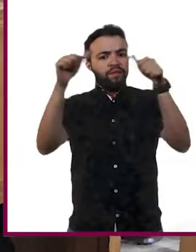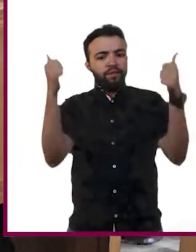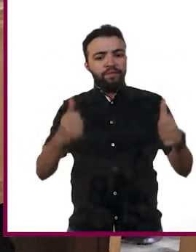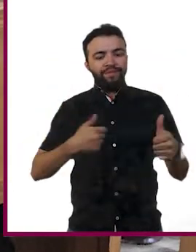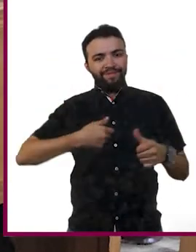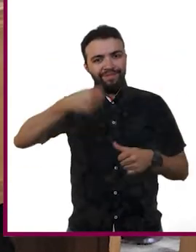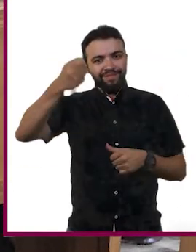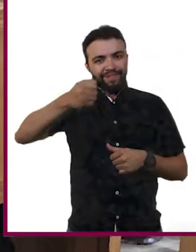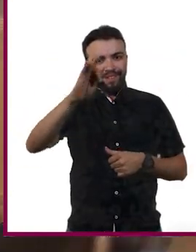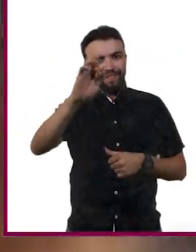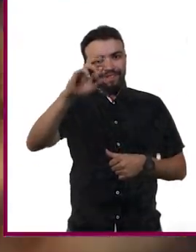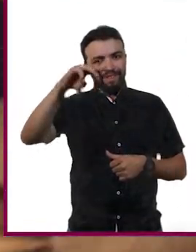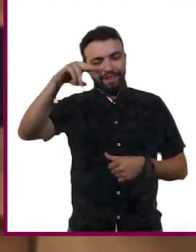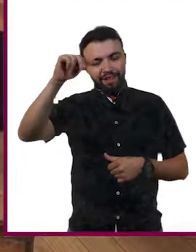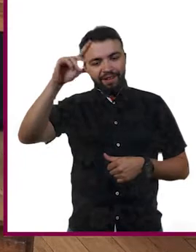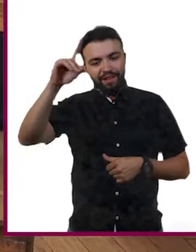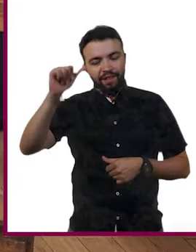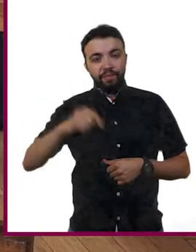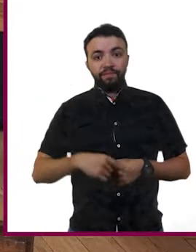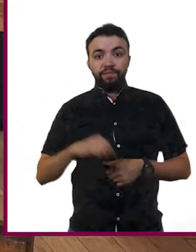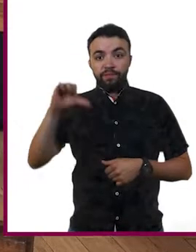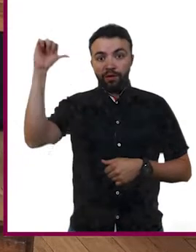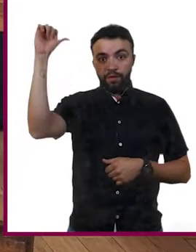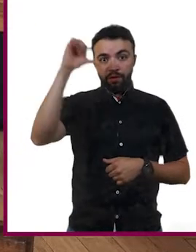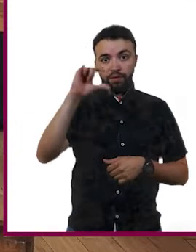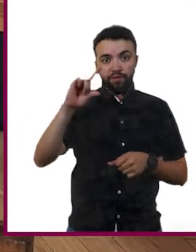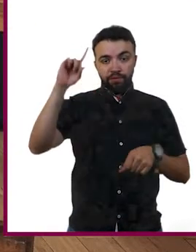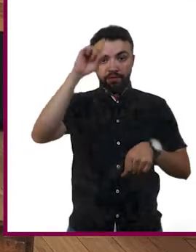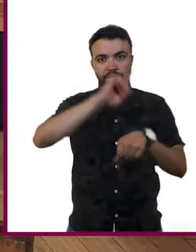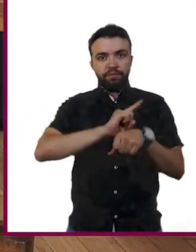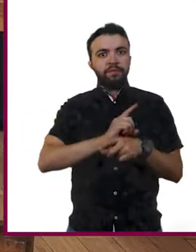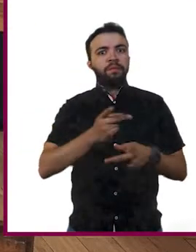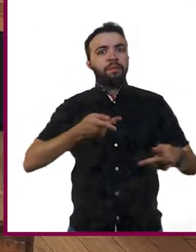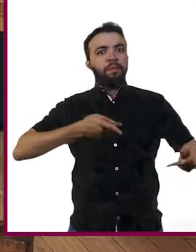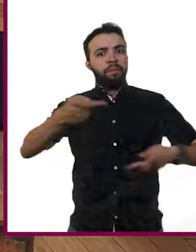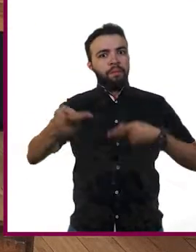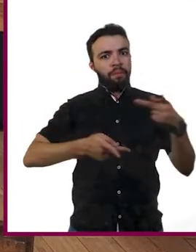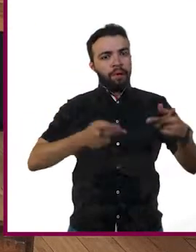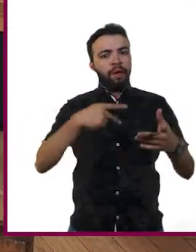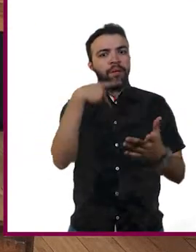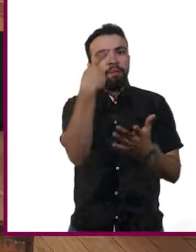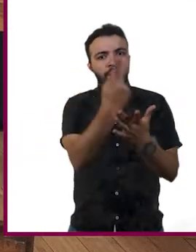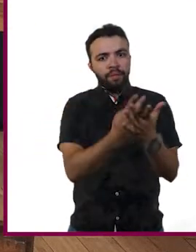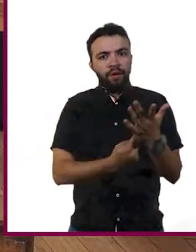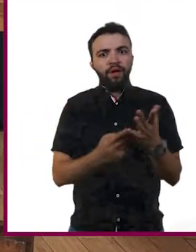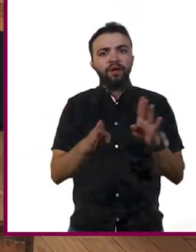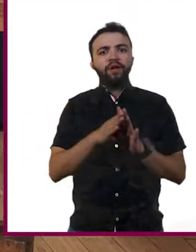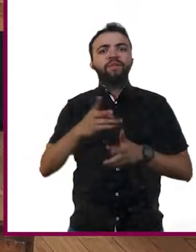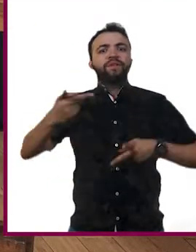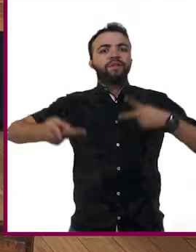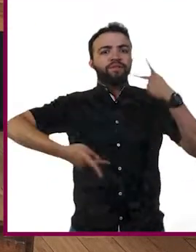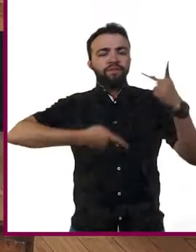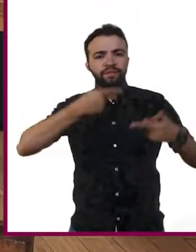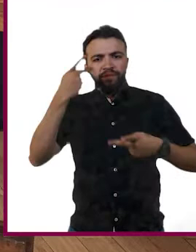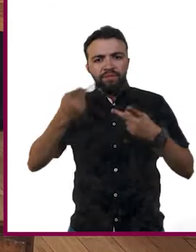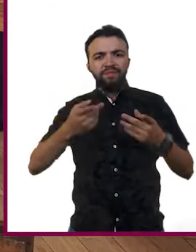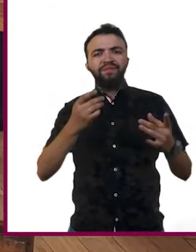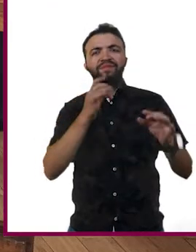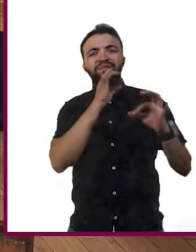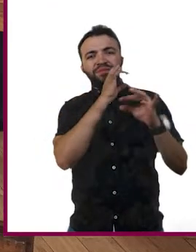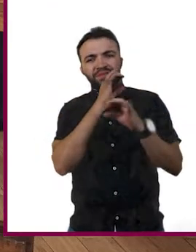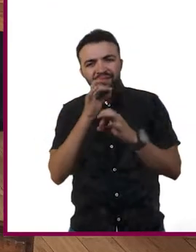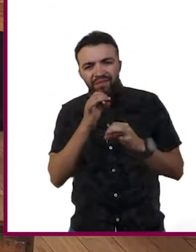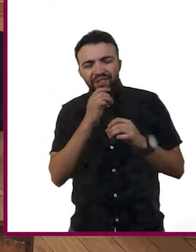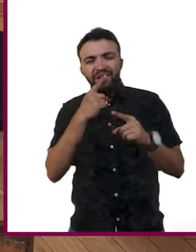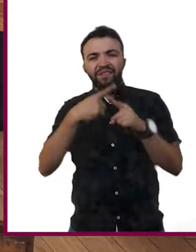Bastida y Alfredo Gutiérrez. El día de hoy preparamos un programa muy musical para hablar de instrumentos, oficios, fabricación,